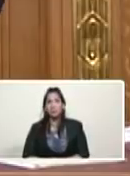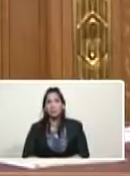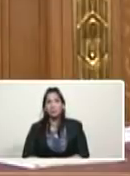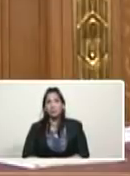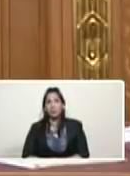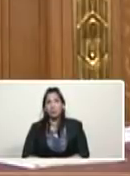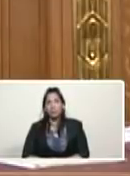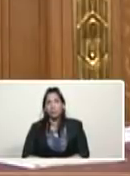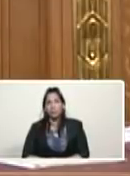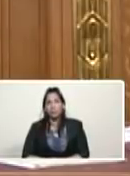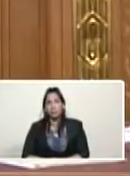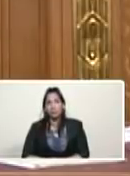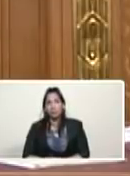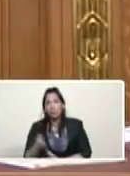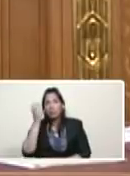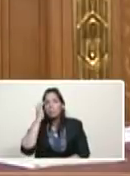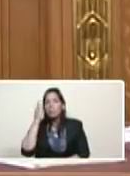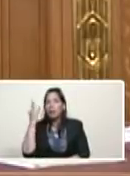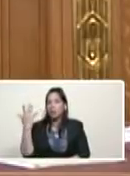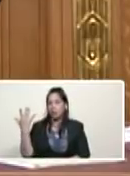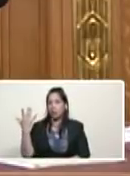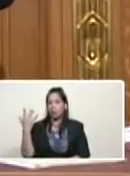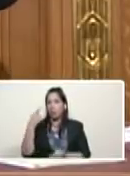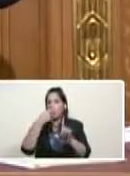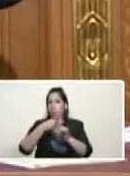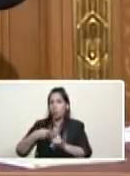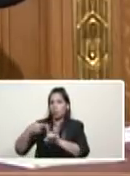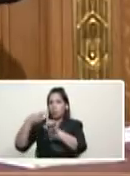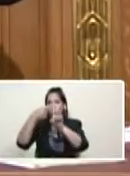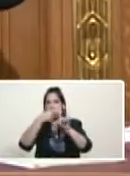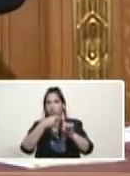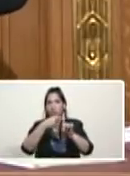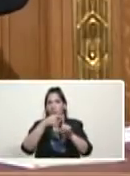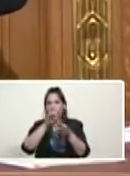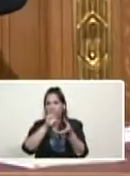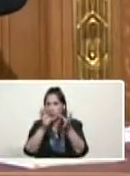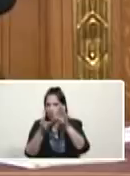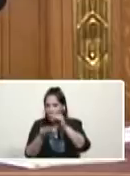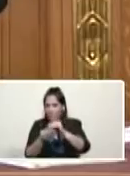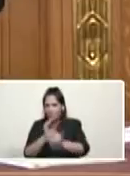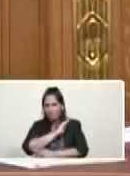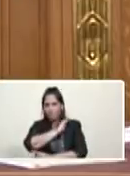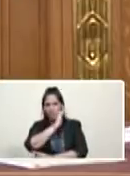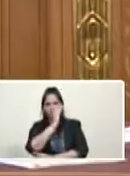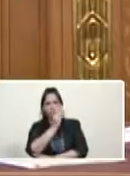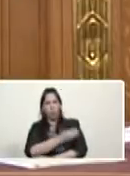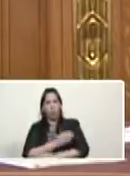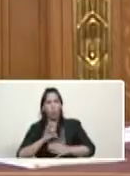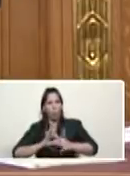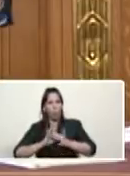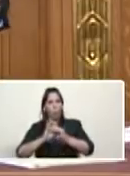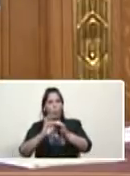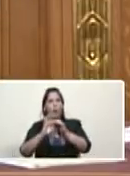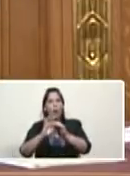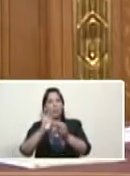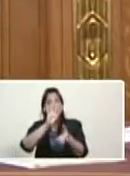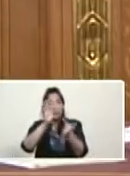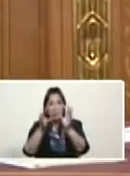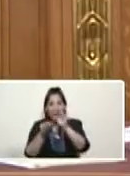Pero imaginémoslo en positiva. Unos CLAP consolidados. Pero los CLAP tienen que ir mucho más